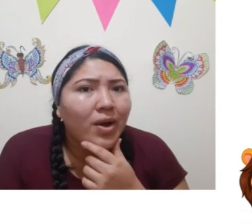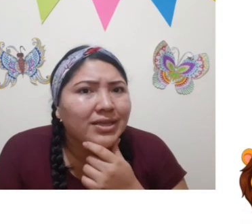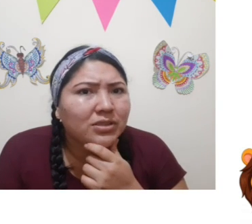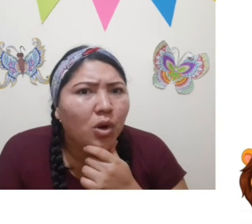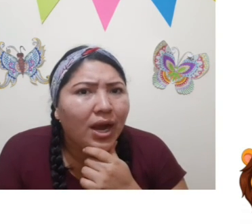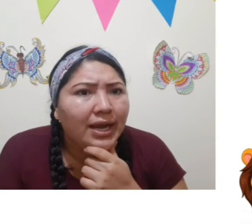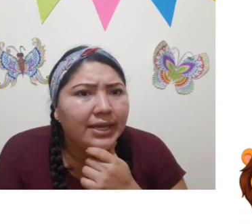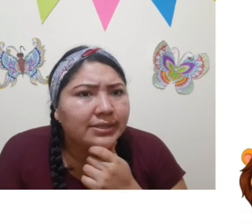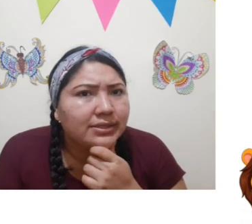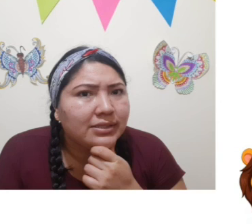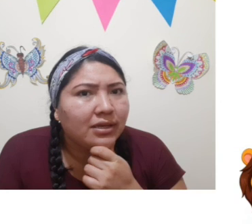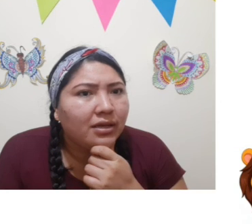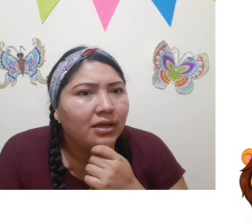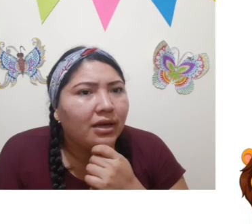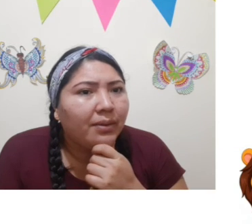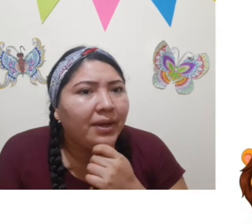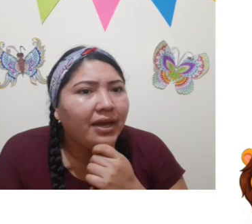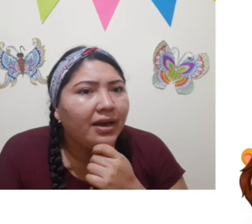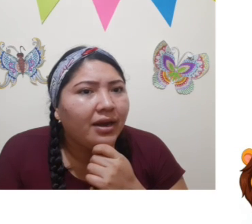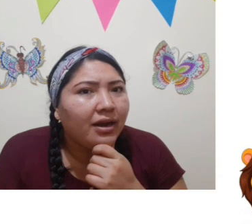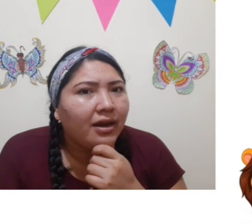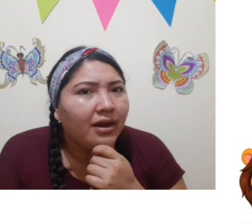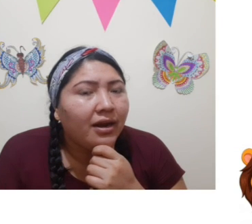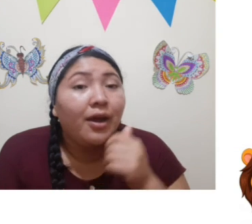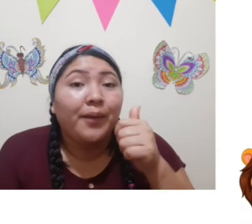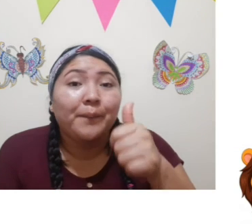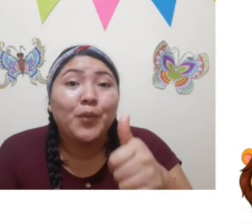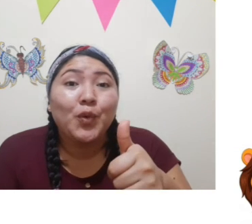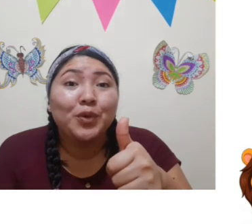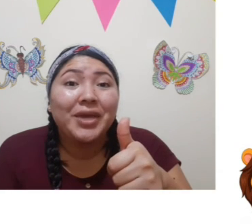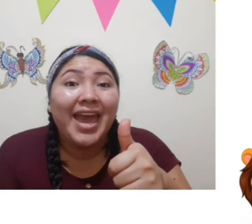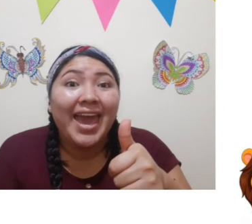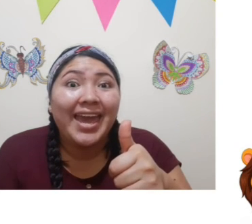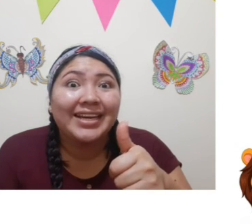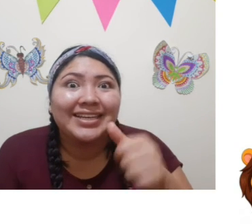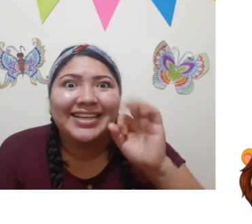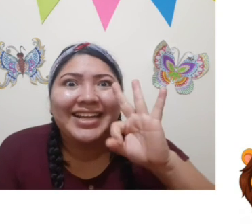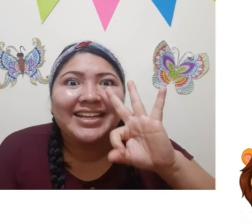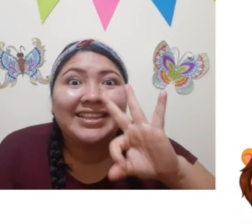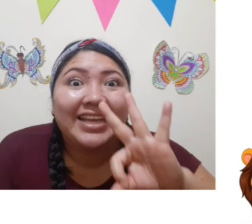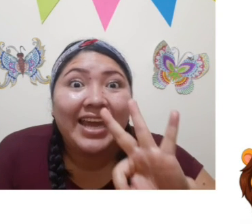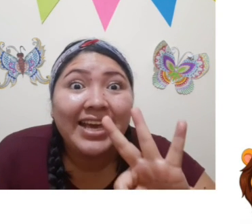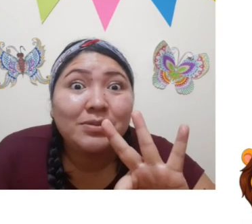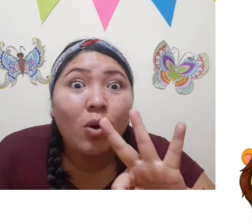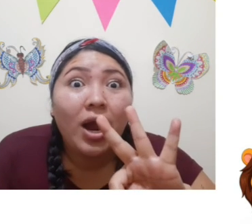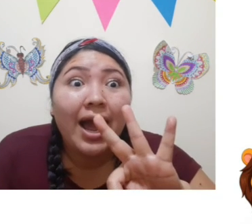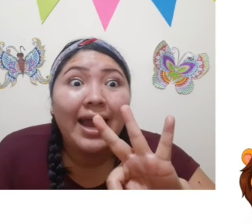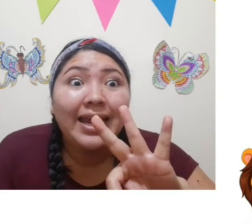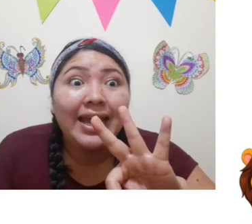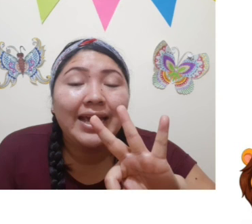cuántas vocales a ver muy bien tres